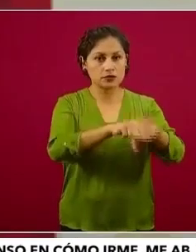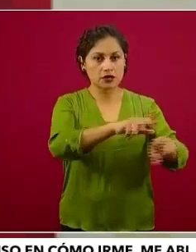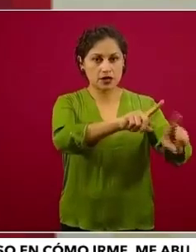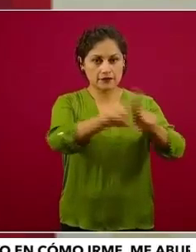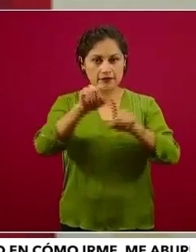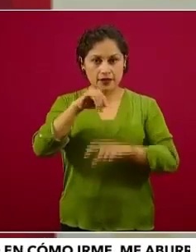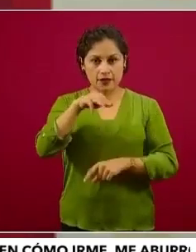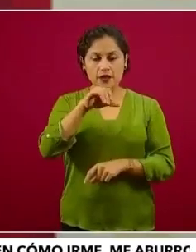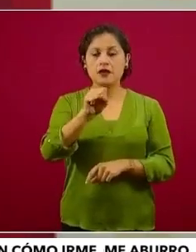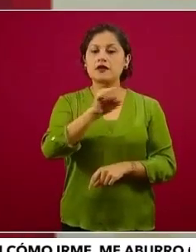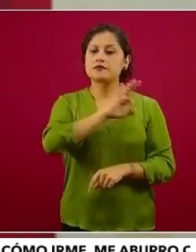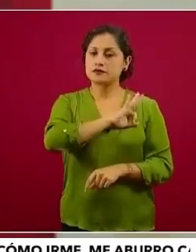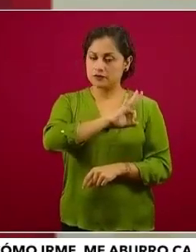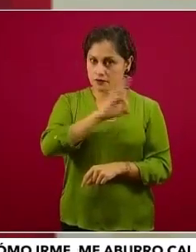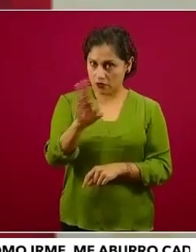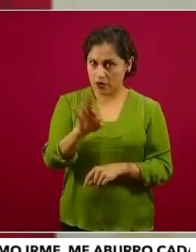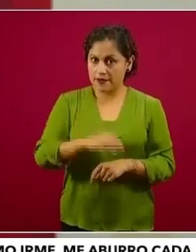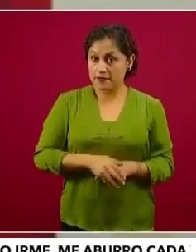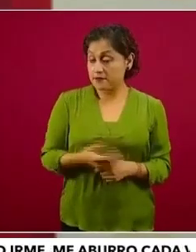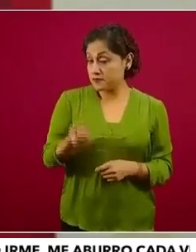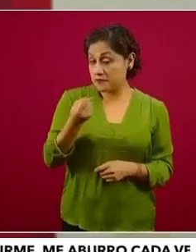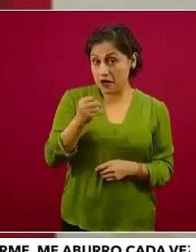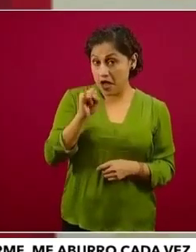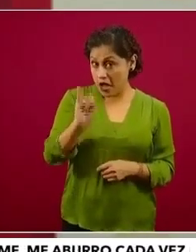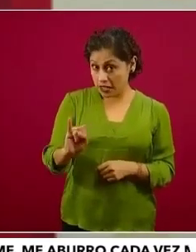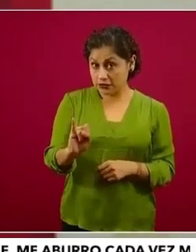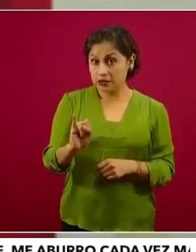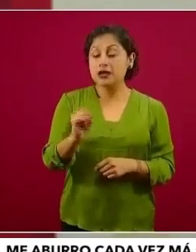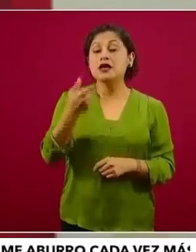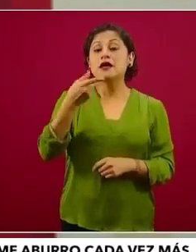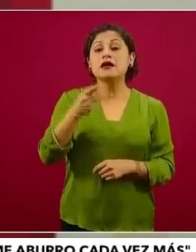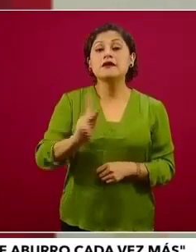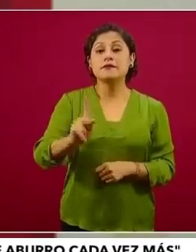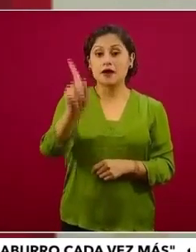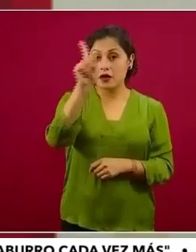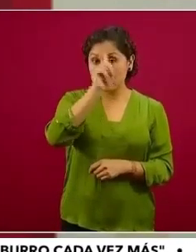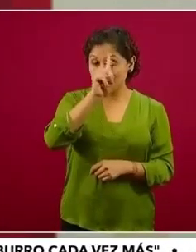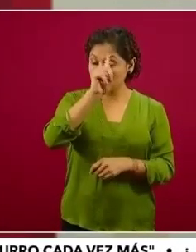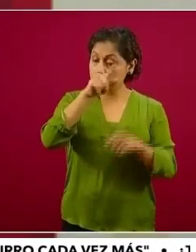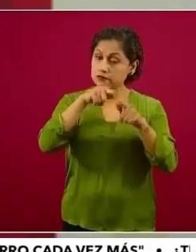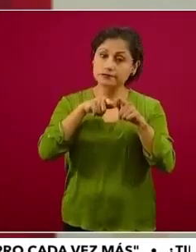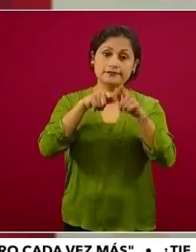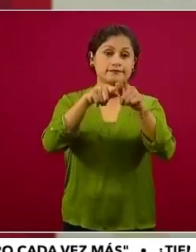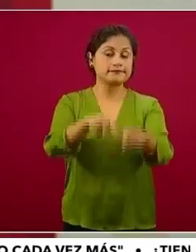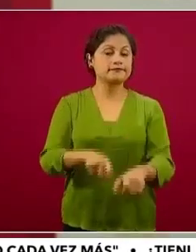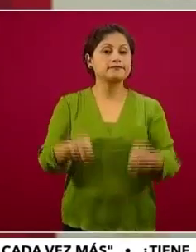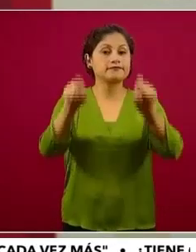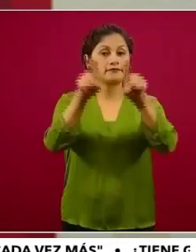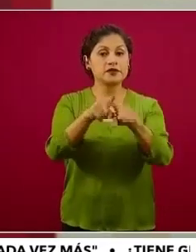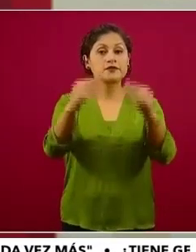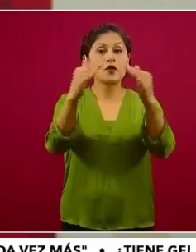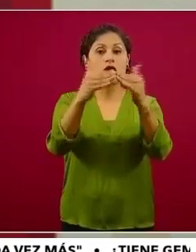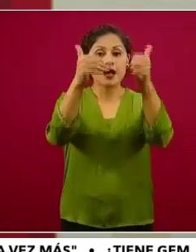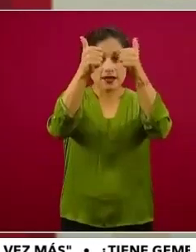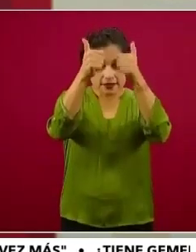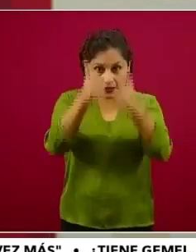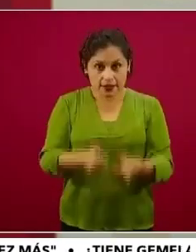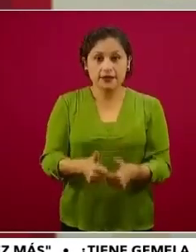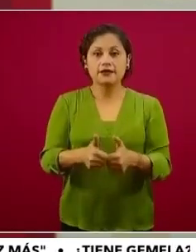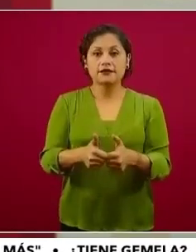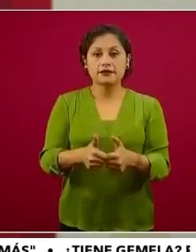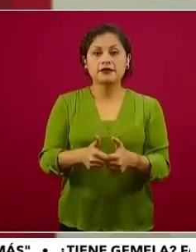lo que pasa y la recomendación sigue siendo la misma: quédate en casa, no contribuyas a que